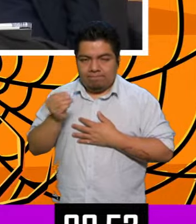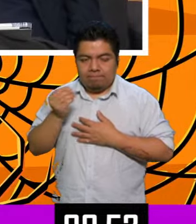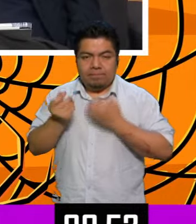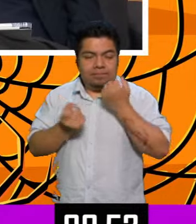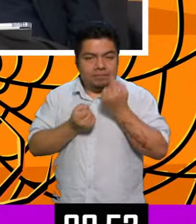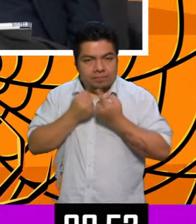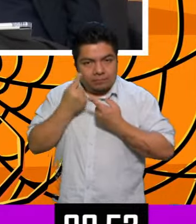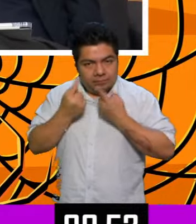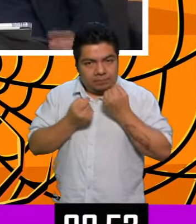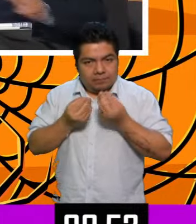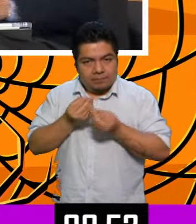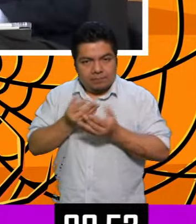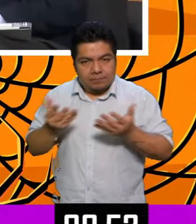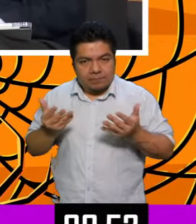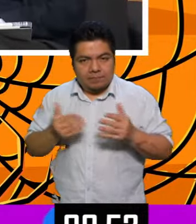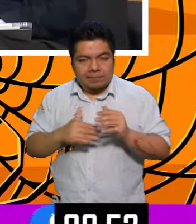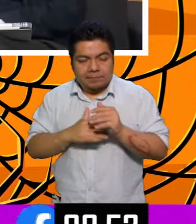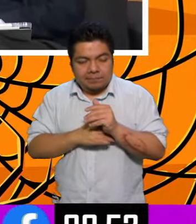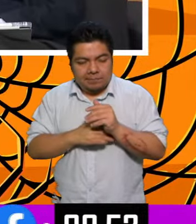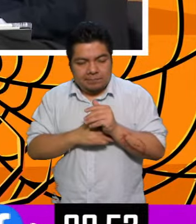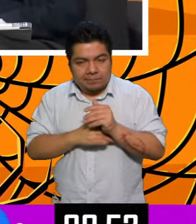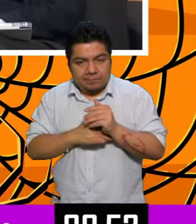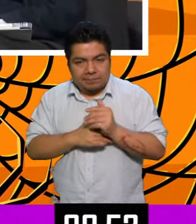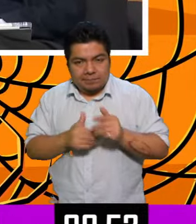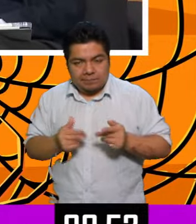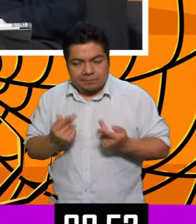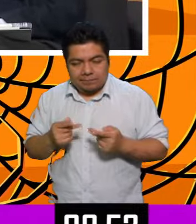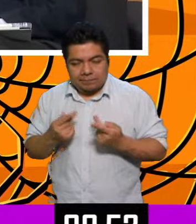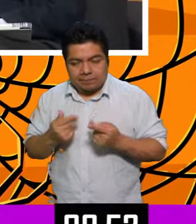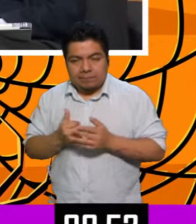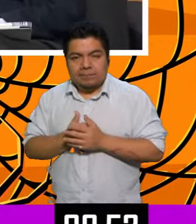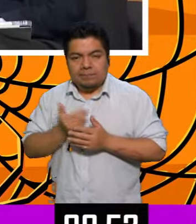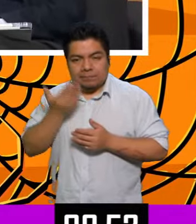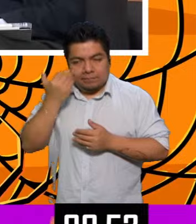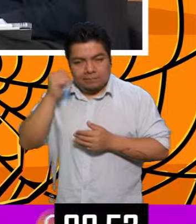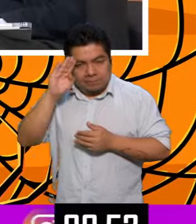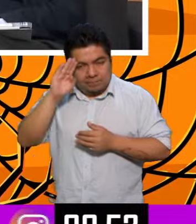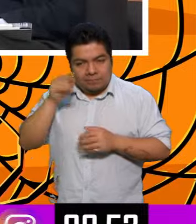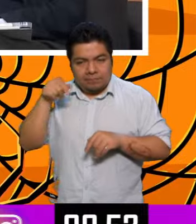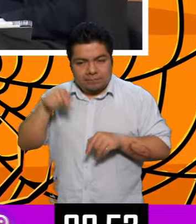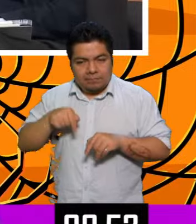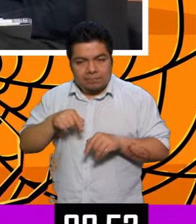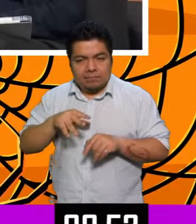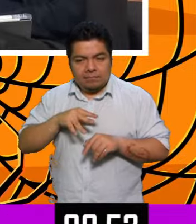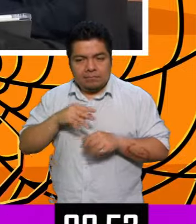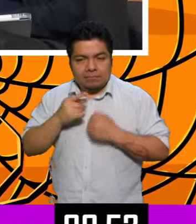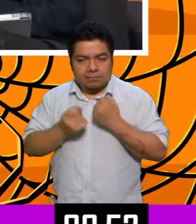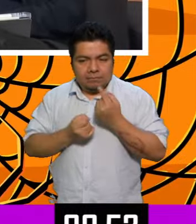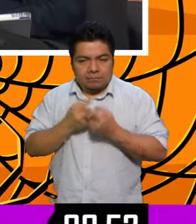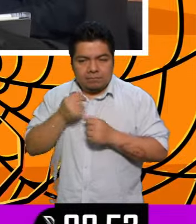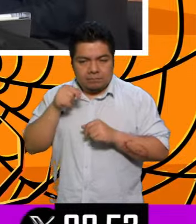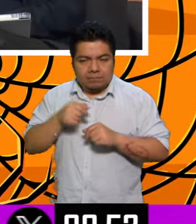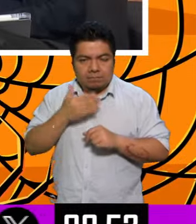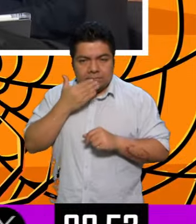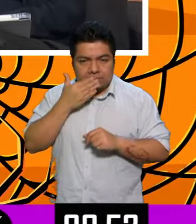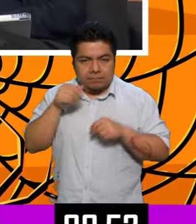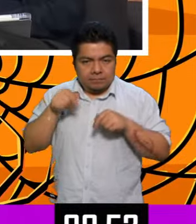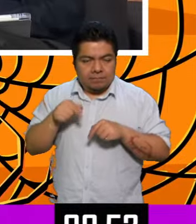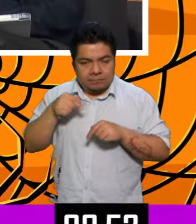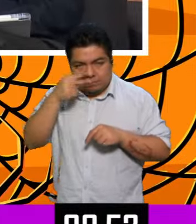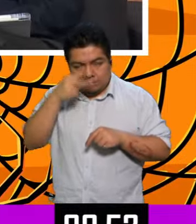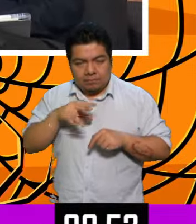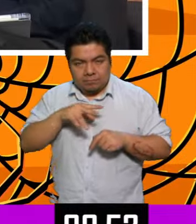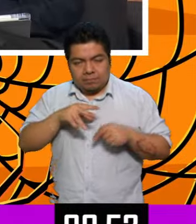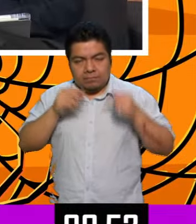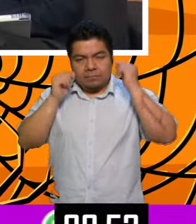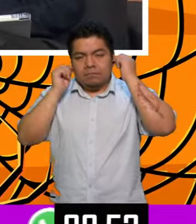incluso mucho contrabando de habanos cubanos en pues Estados aquí Unidos. Aquí tenemos penadísimo. Uno muy bueno, se lo deberían de llevar de aquí también.